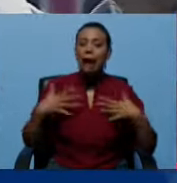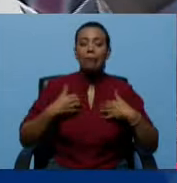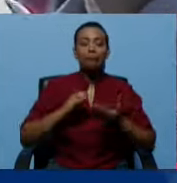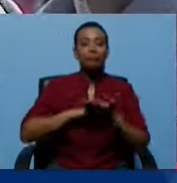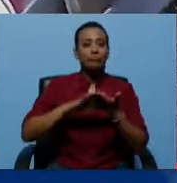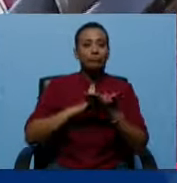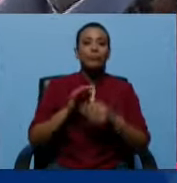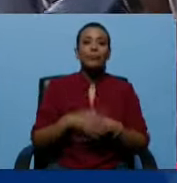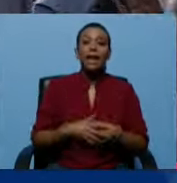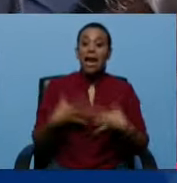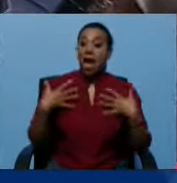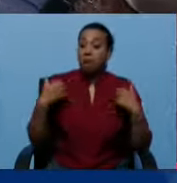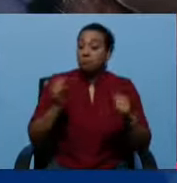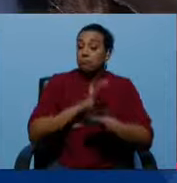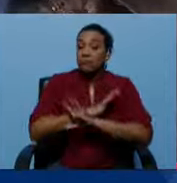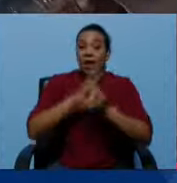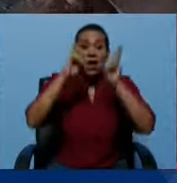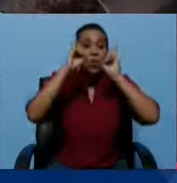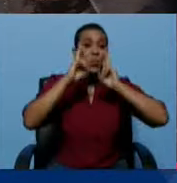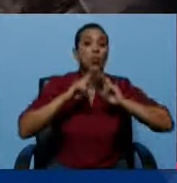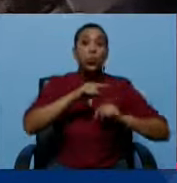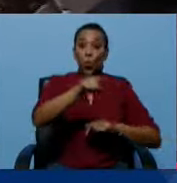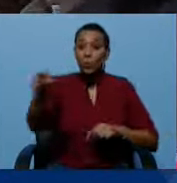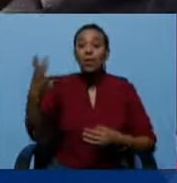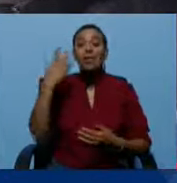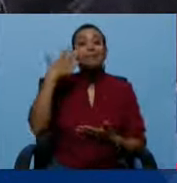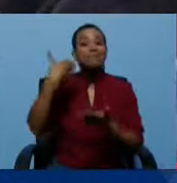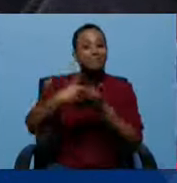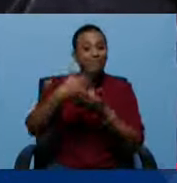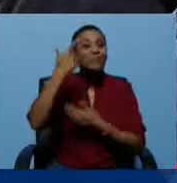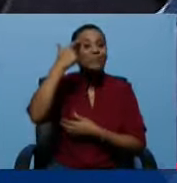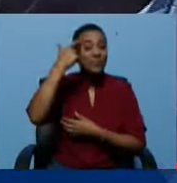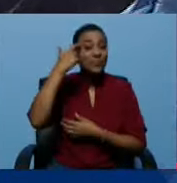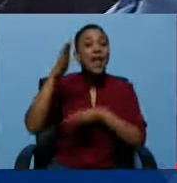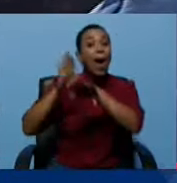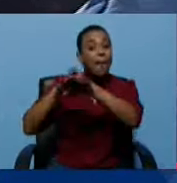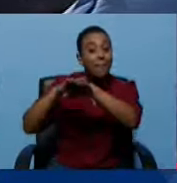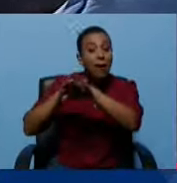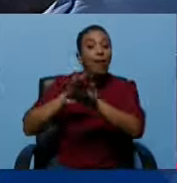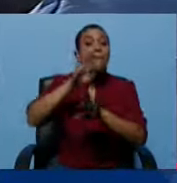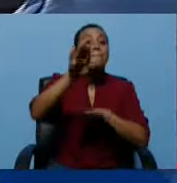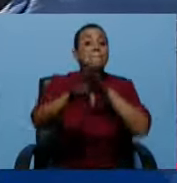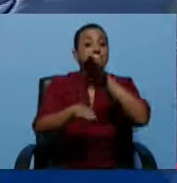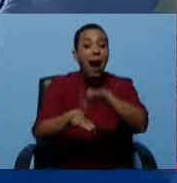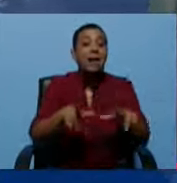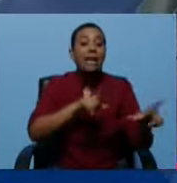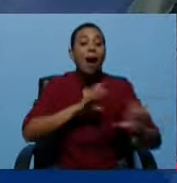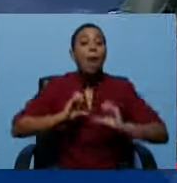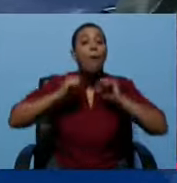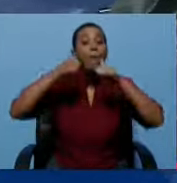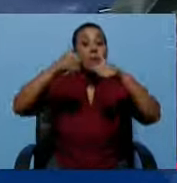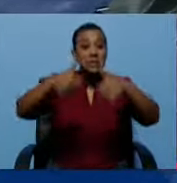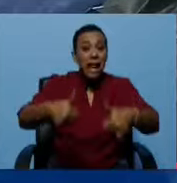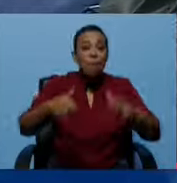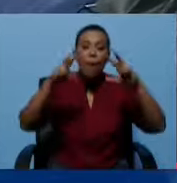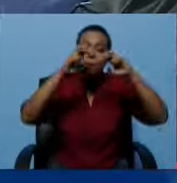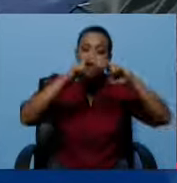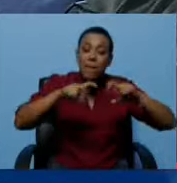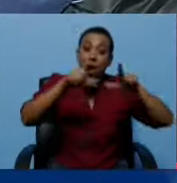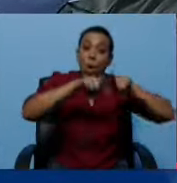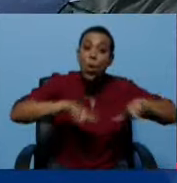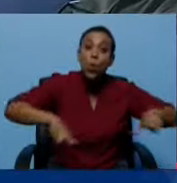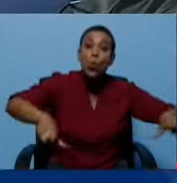sanación, la cura. Ustedes verán, ya dimos este paso, ya arrancamos. Ya tenemos